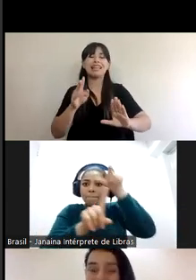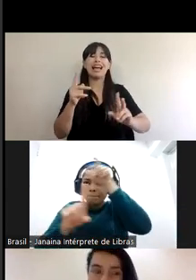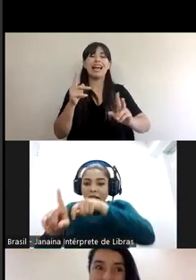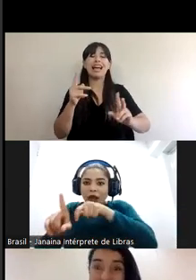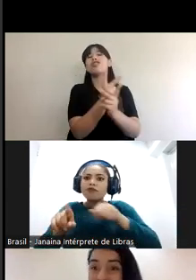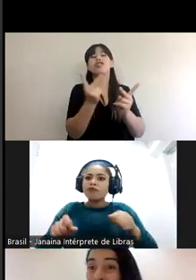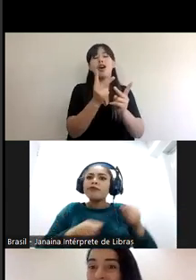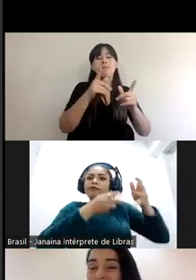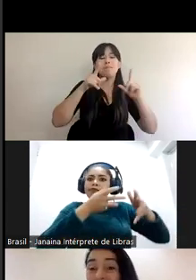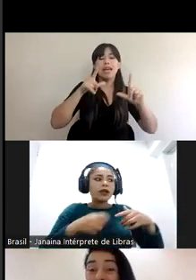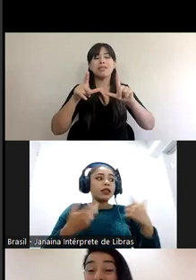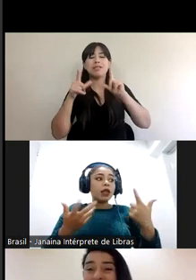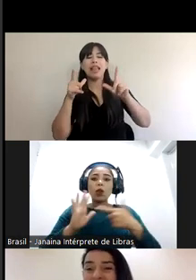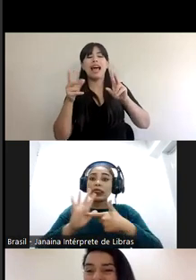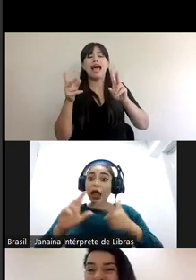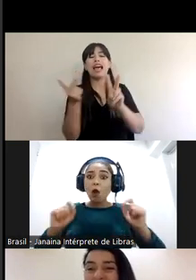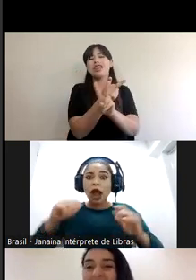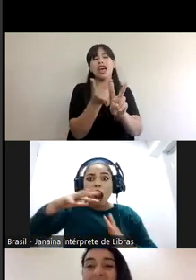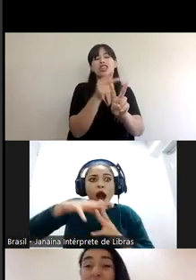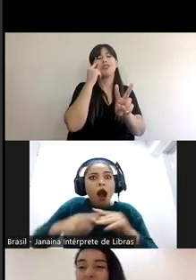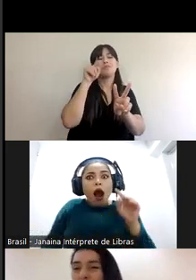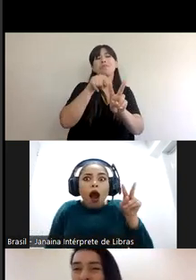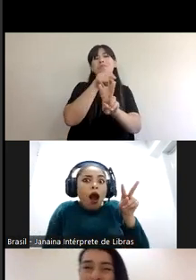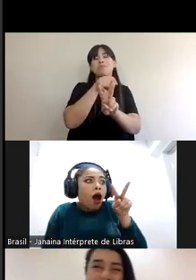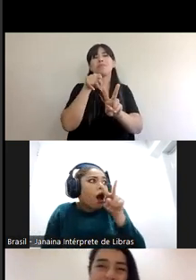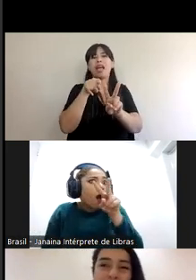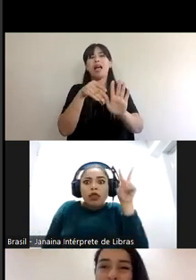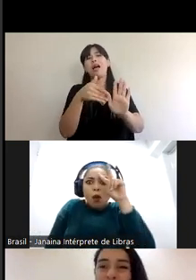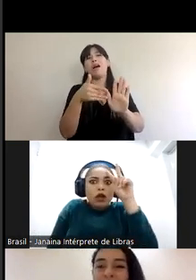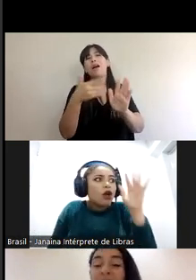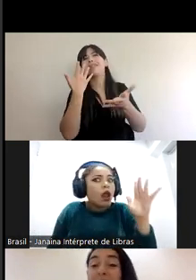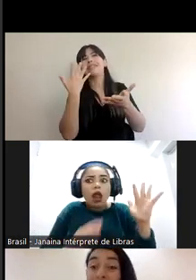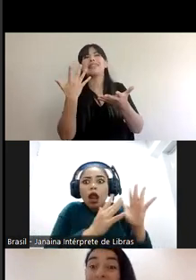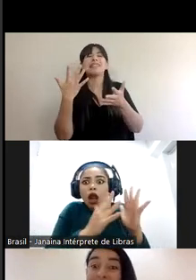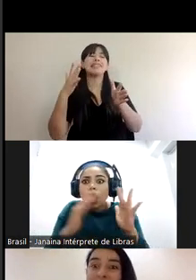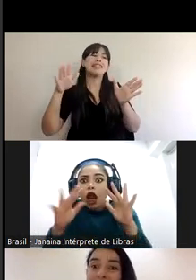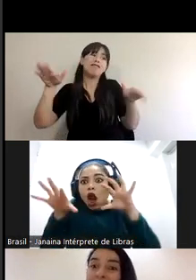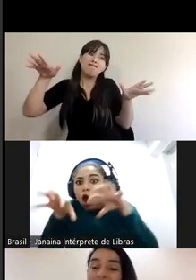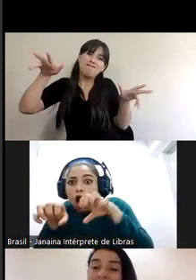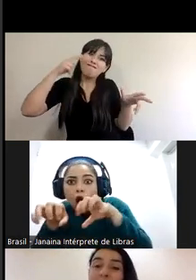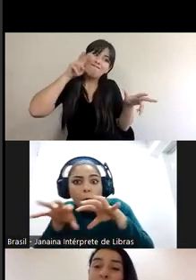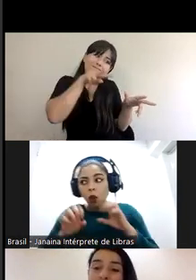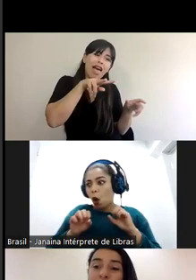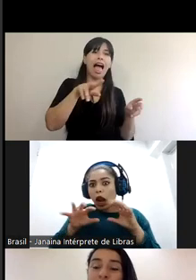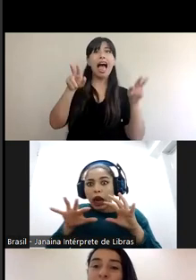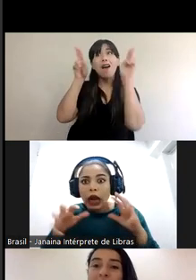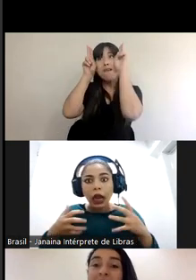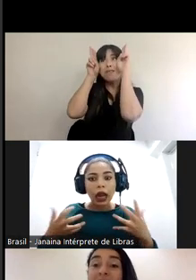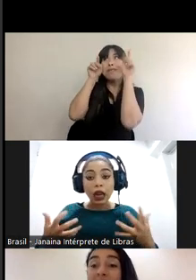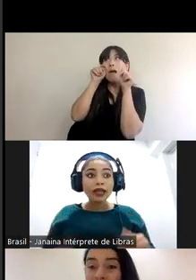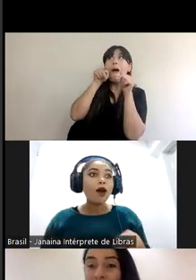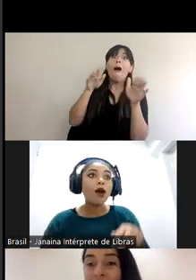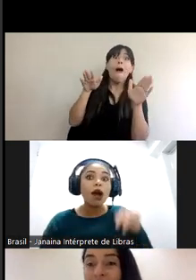también está el clímax, hay un desenlace, lo van a comer o no se lo comen, entonces eso también mantiene mucho